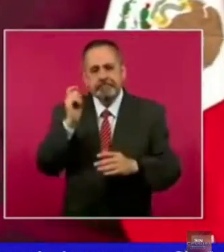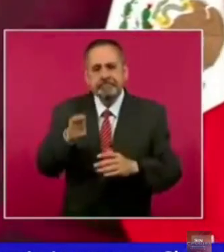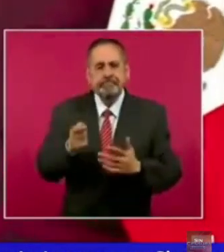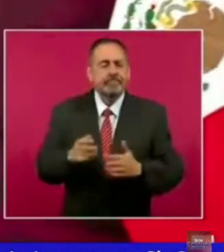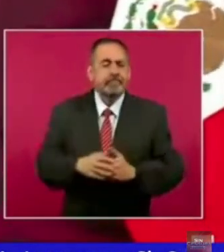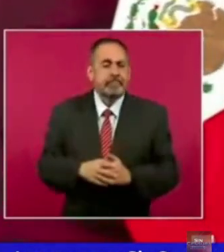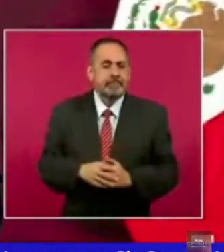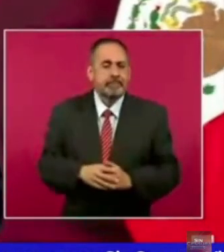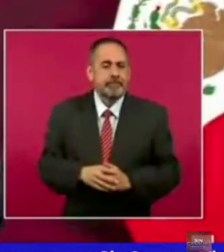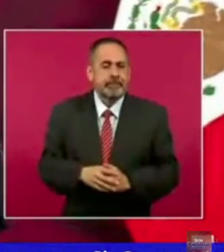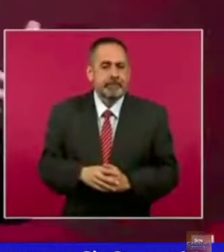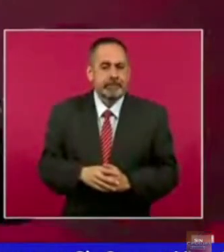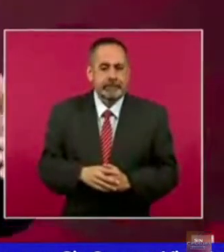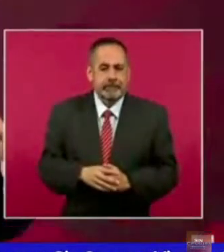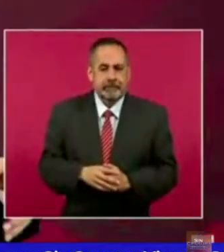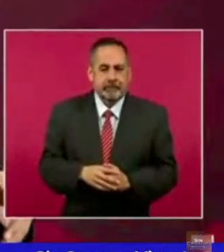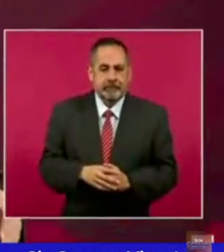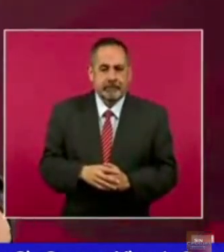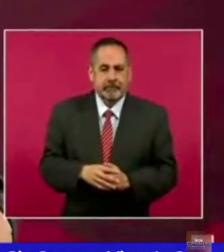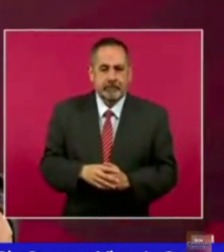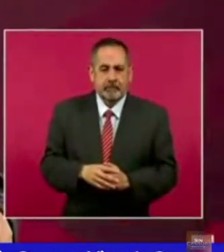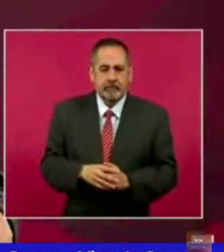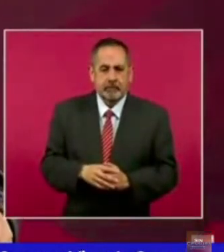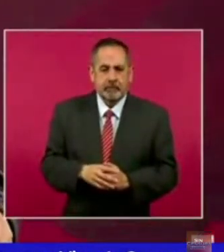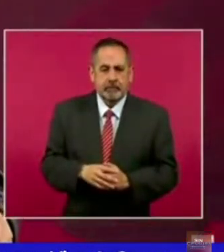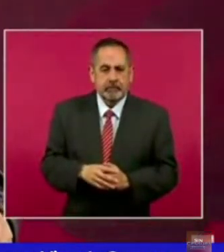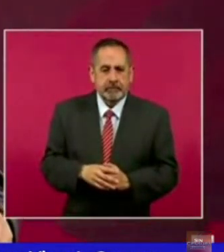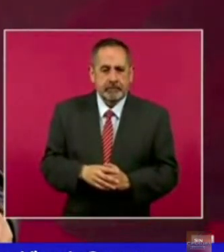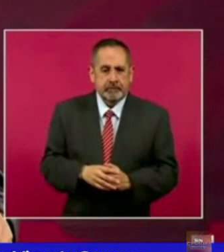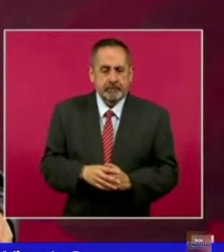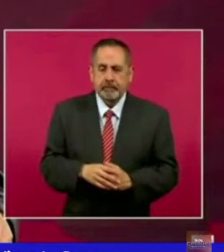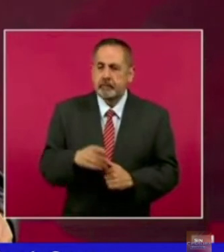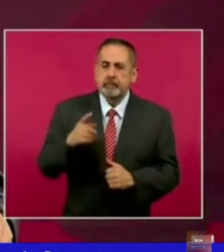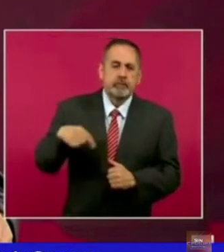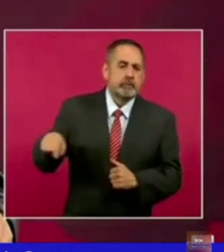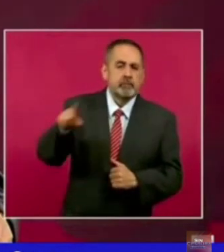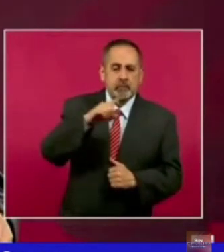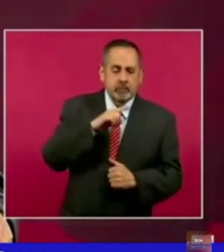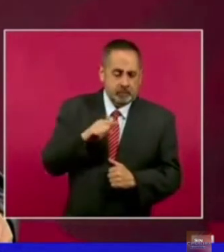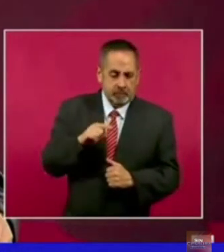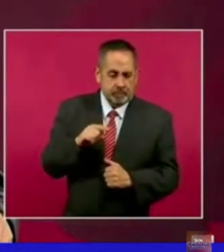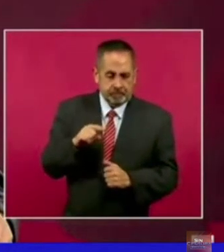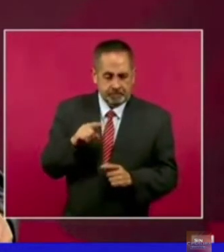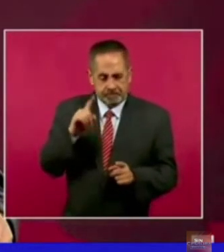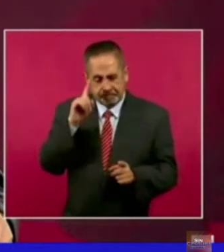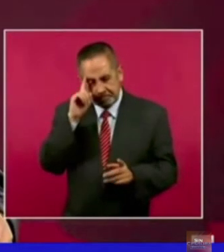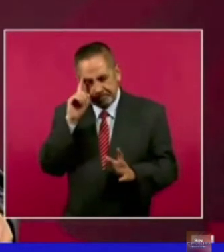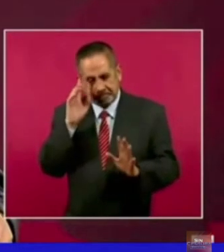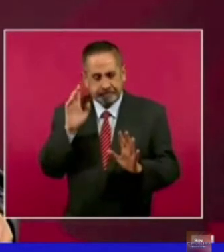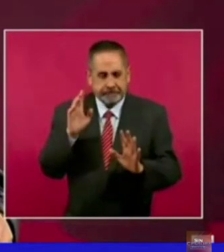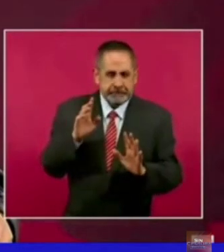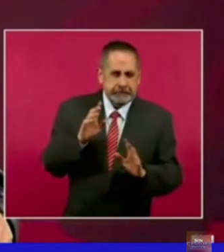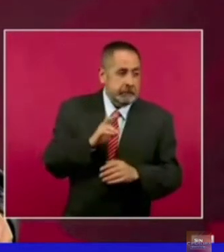no estemos creyendo